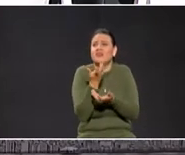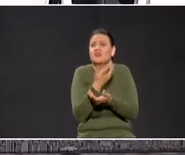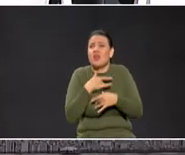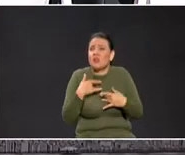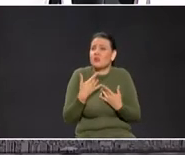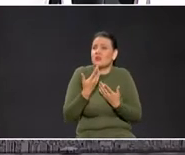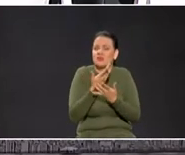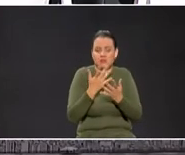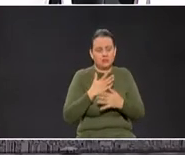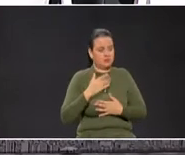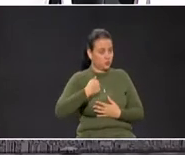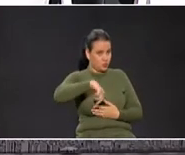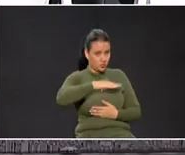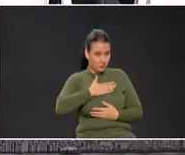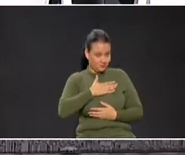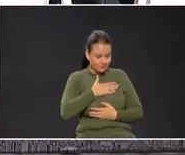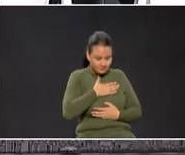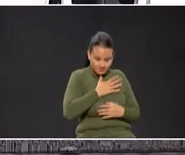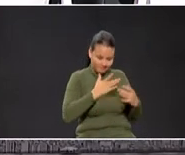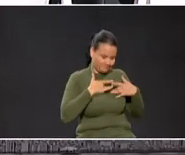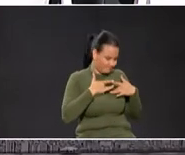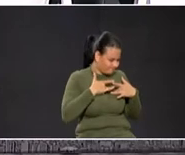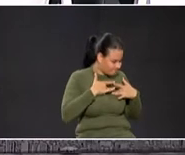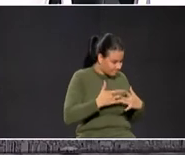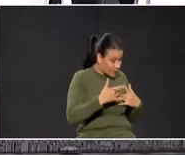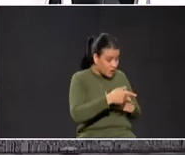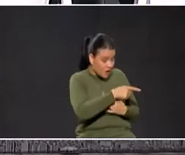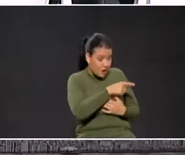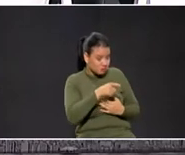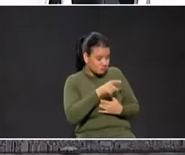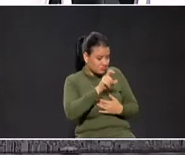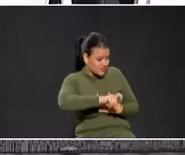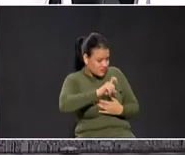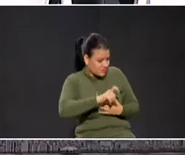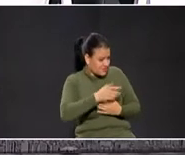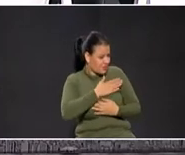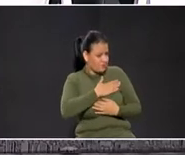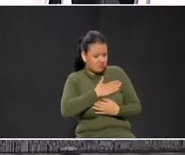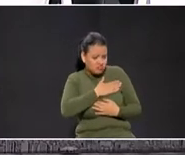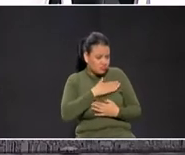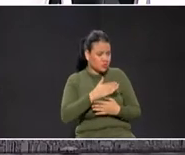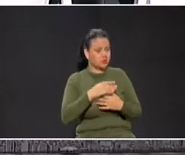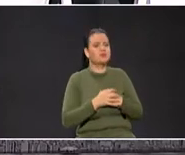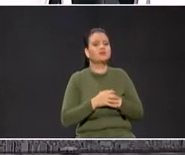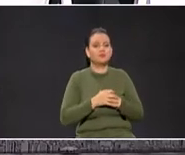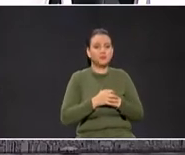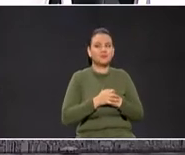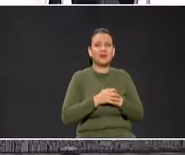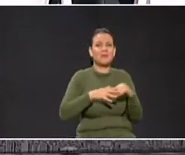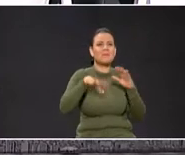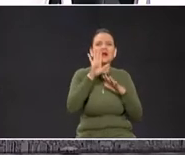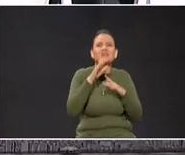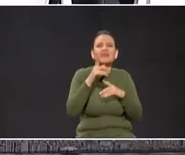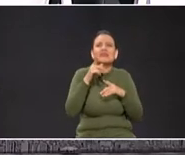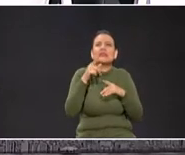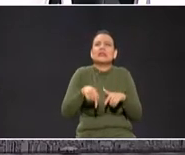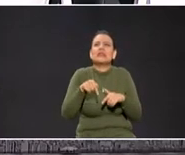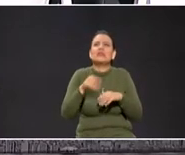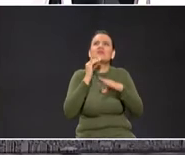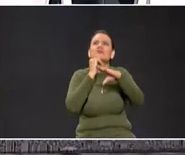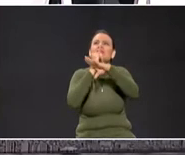con todas las necesidades y con una oferta institucional que le permita al habitante de calle